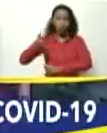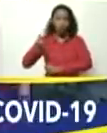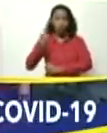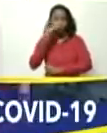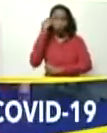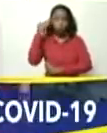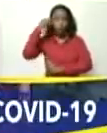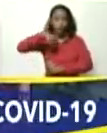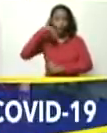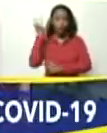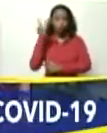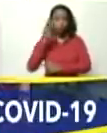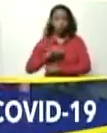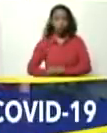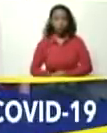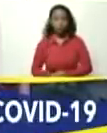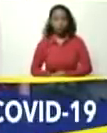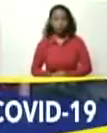en Venezuela.